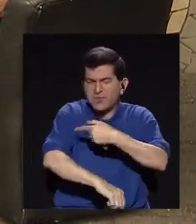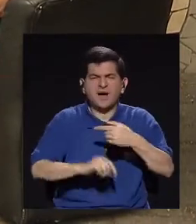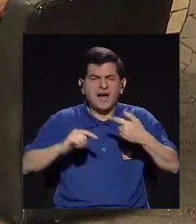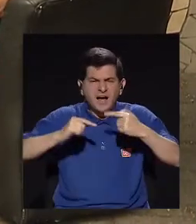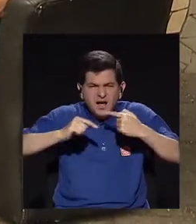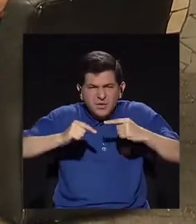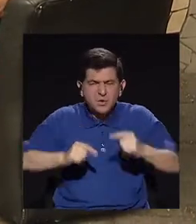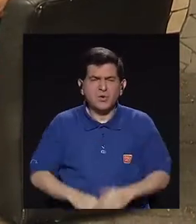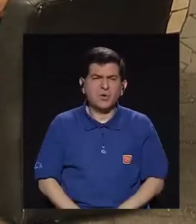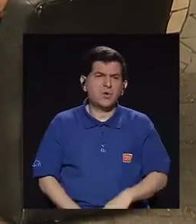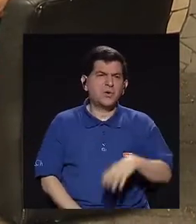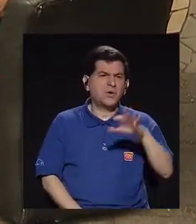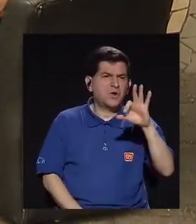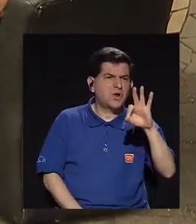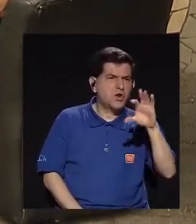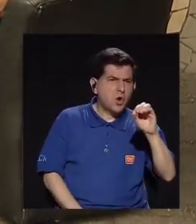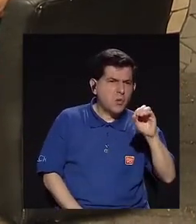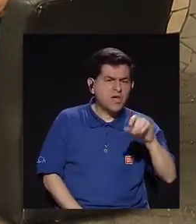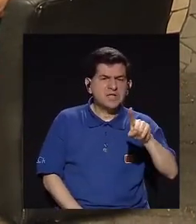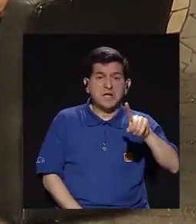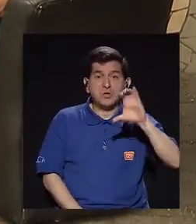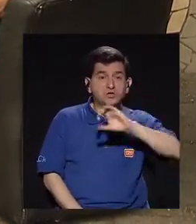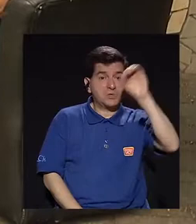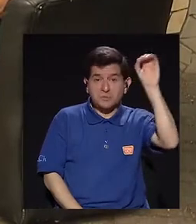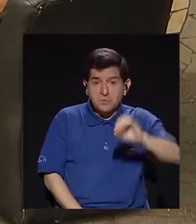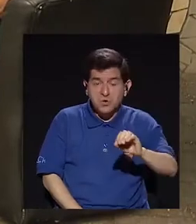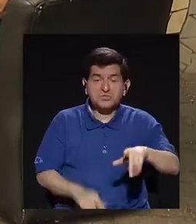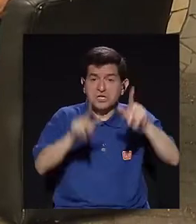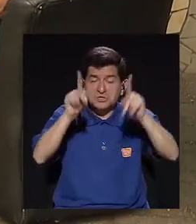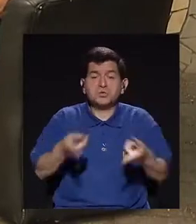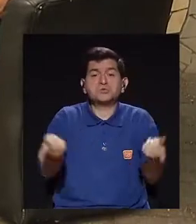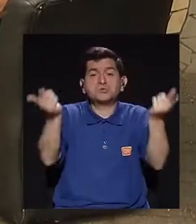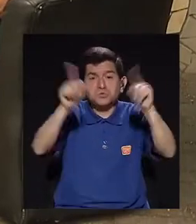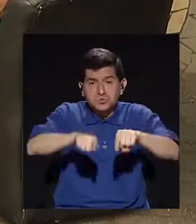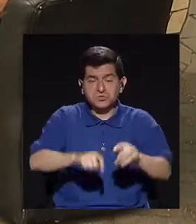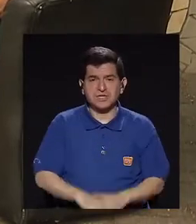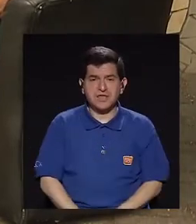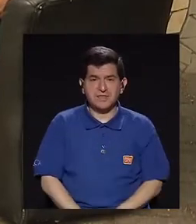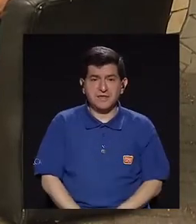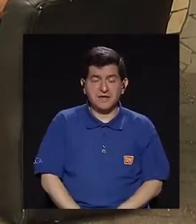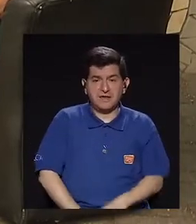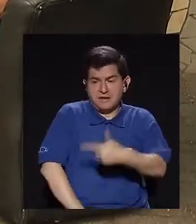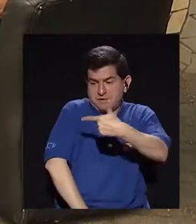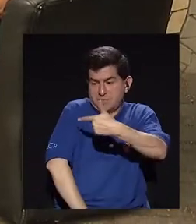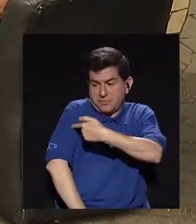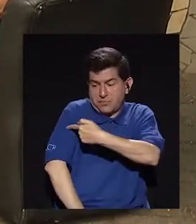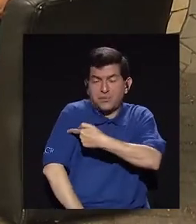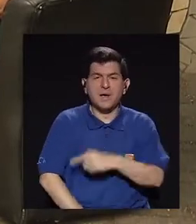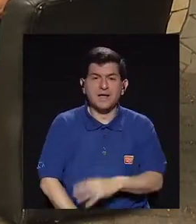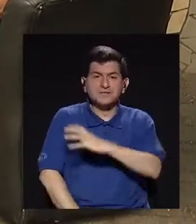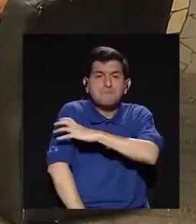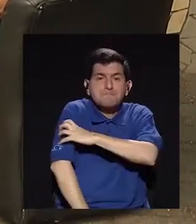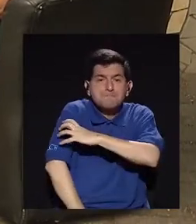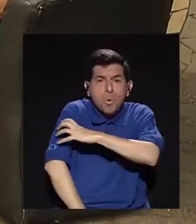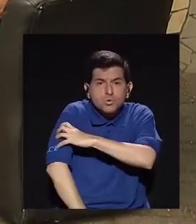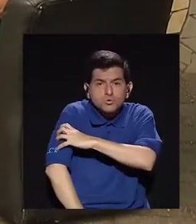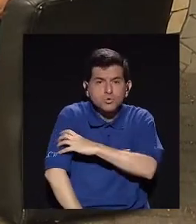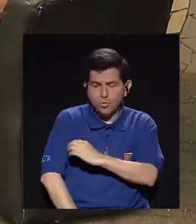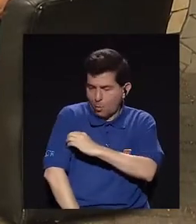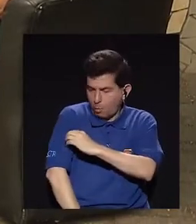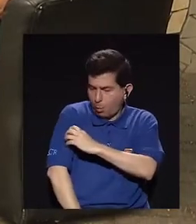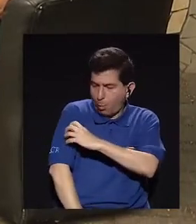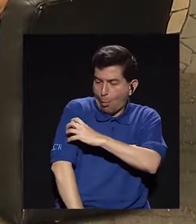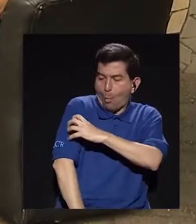Eso puede ocurrir en el 90%, 95%, casi el 100% de las personas, porque es una inyección que es a nivel muscular. Uh-huh. Se